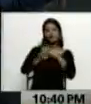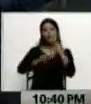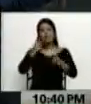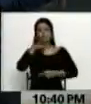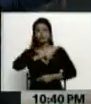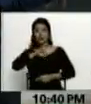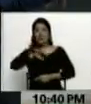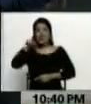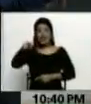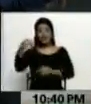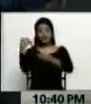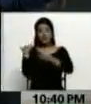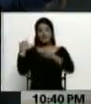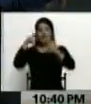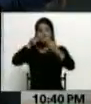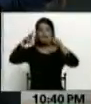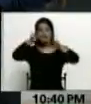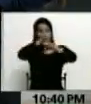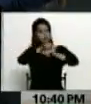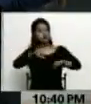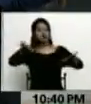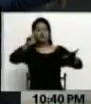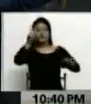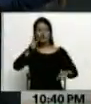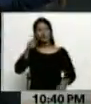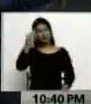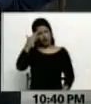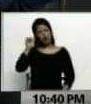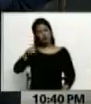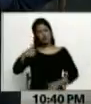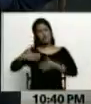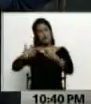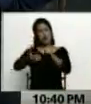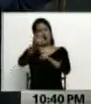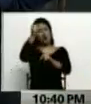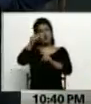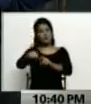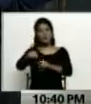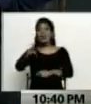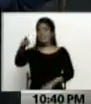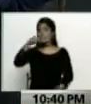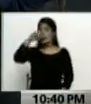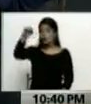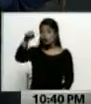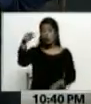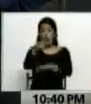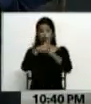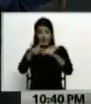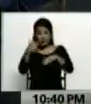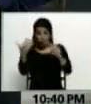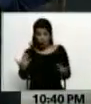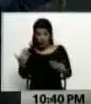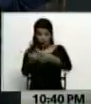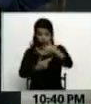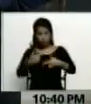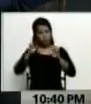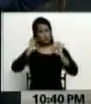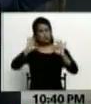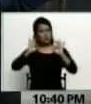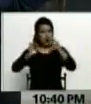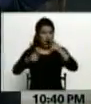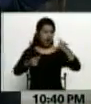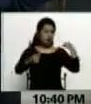político y social de traer la paz a Venezuela y lo está logrando en mi opinión Nicolás maduro y el gobierno revolucionario en estos